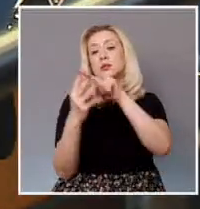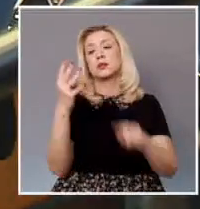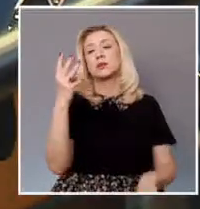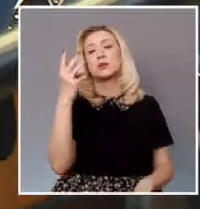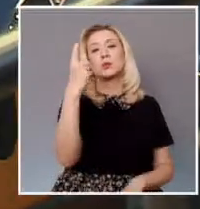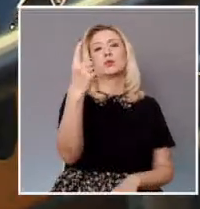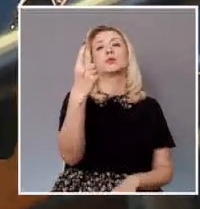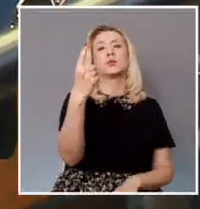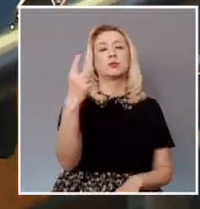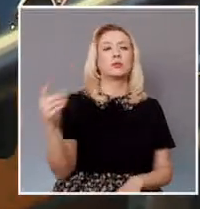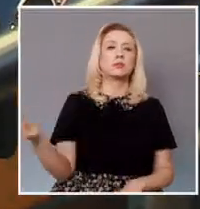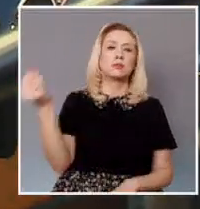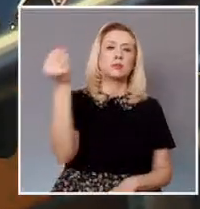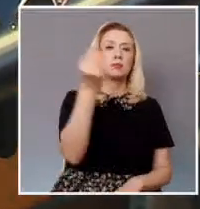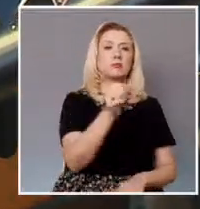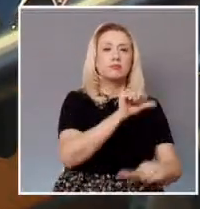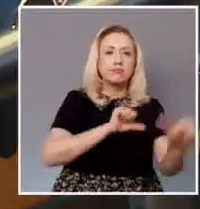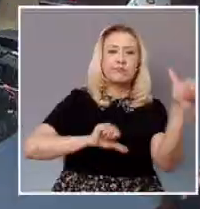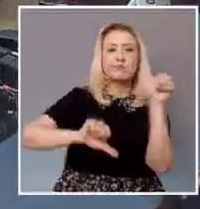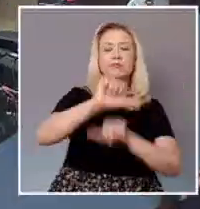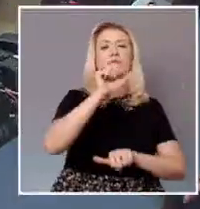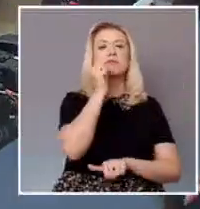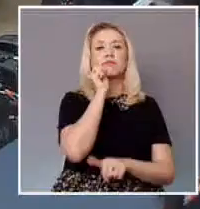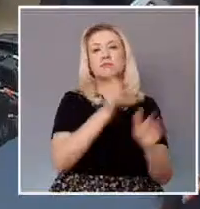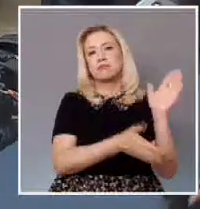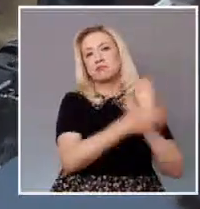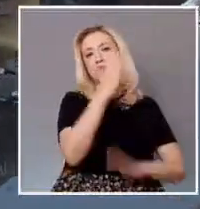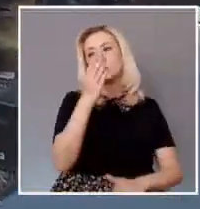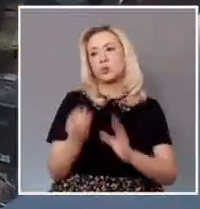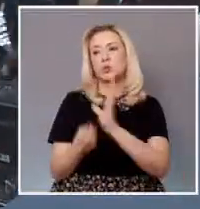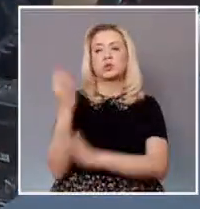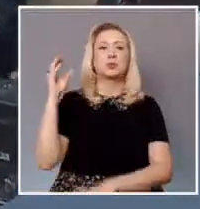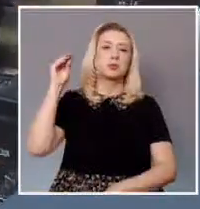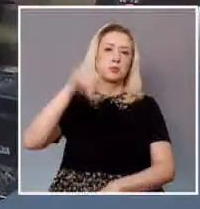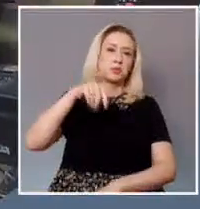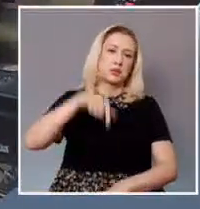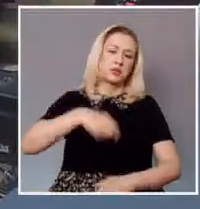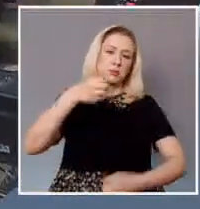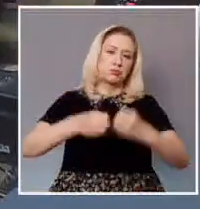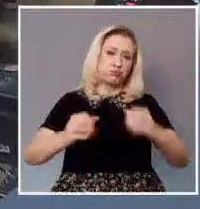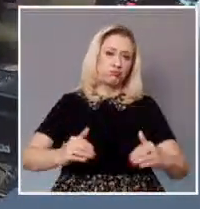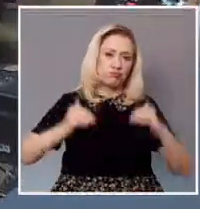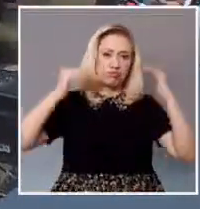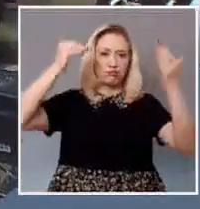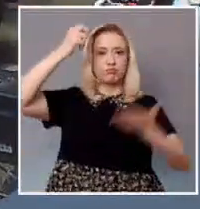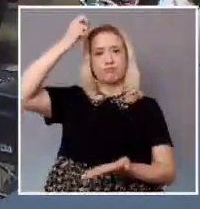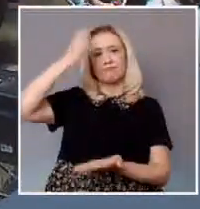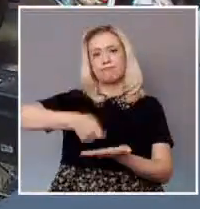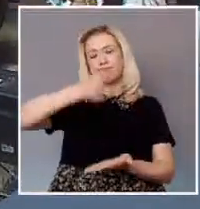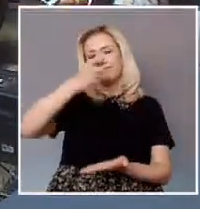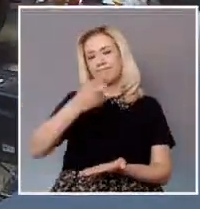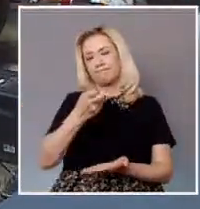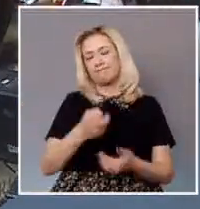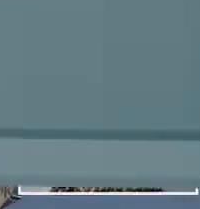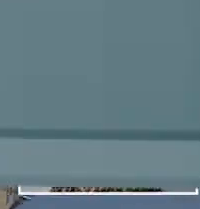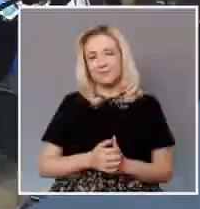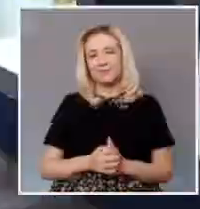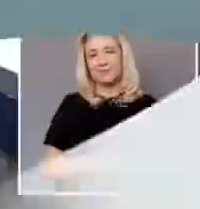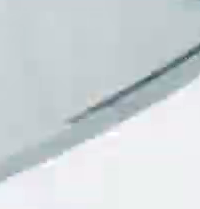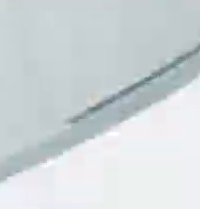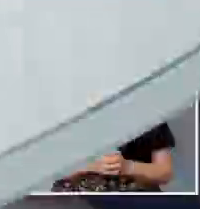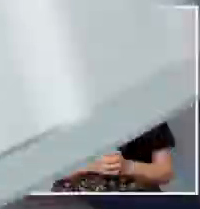cubrir la vacante en el alto tribunal. Para el canal del Poder Judicial de la Federación, Marta Rodríguez.